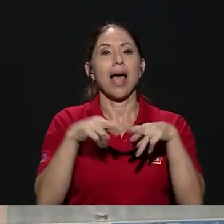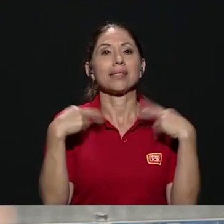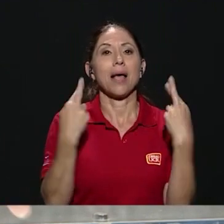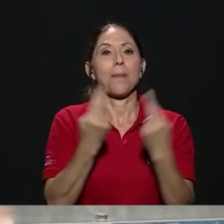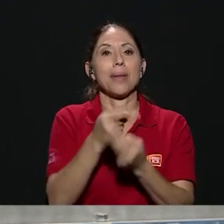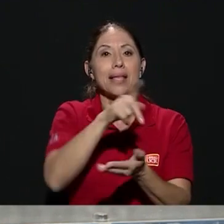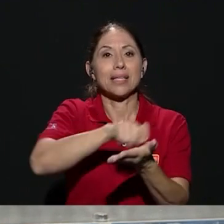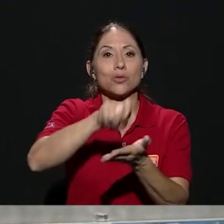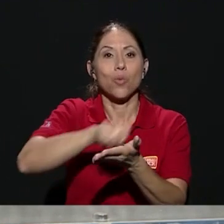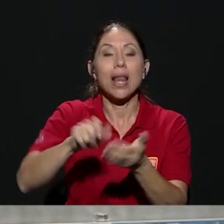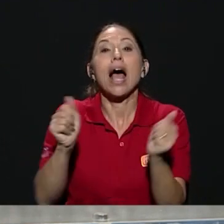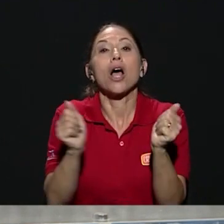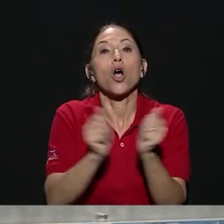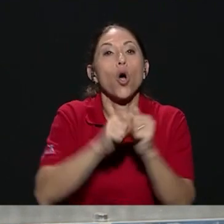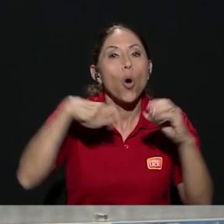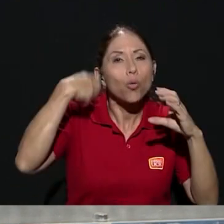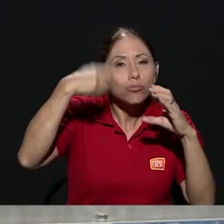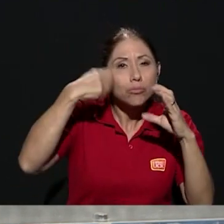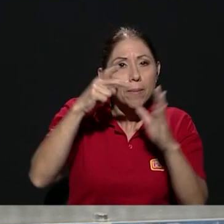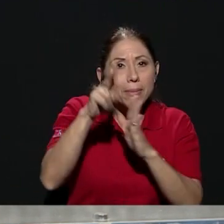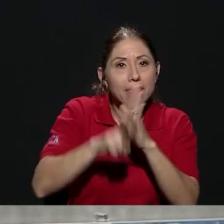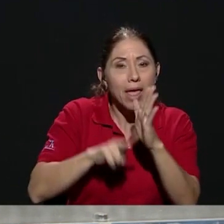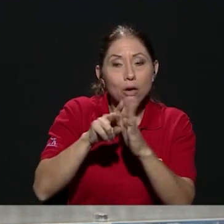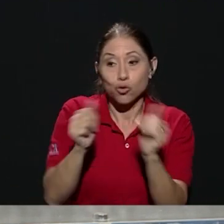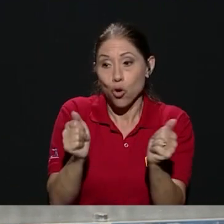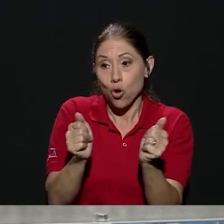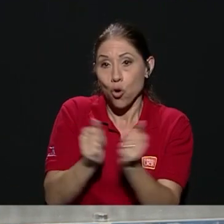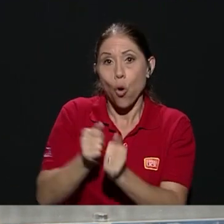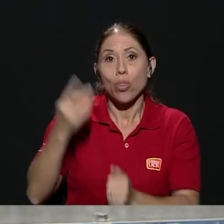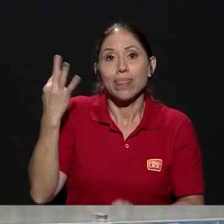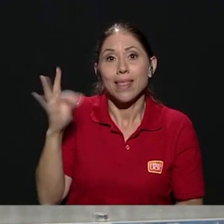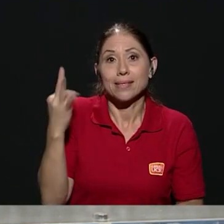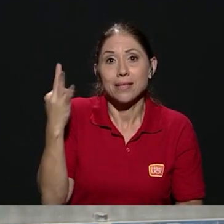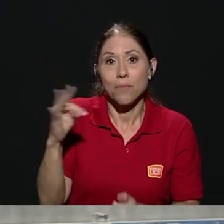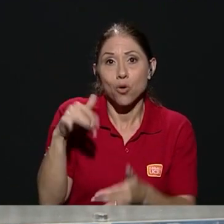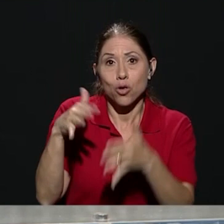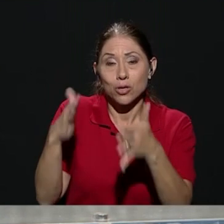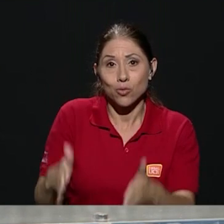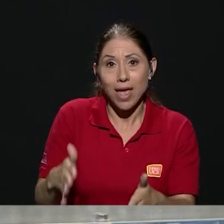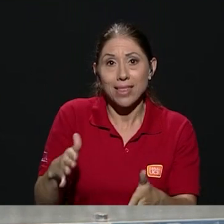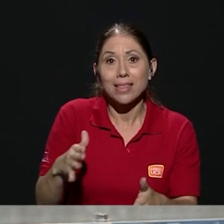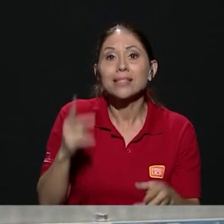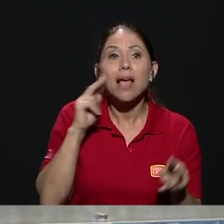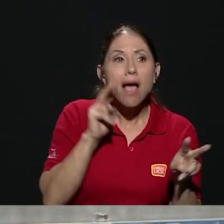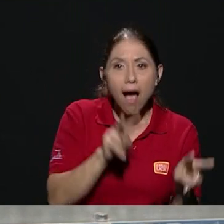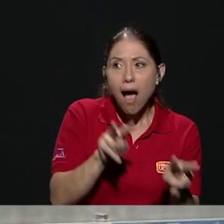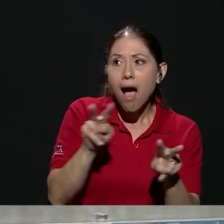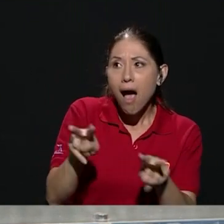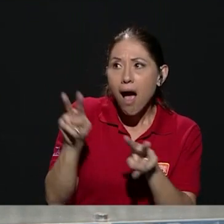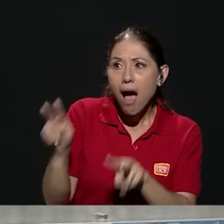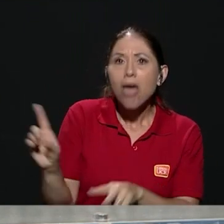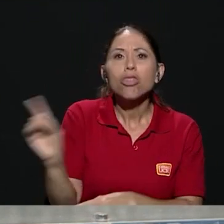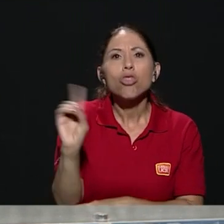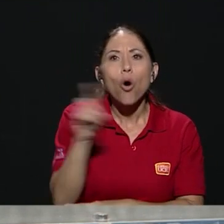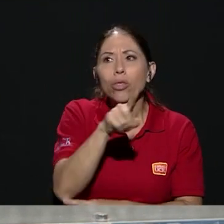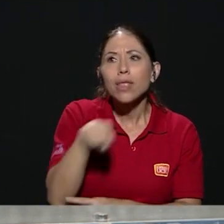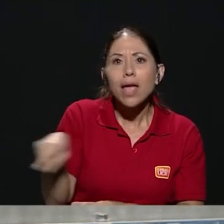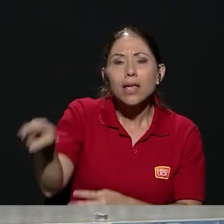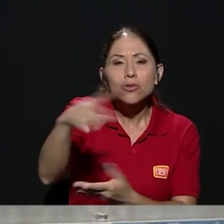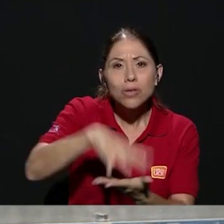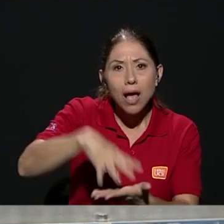videos, a través del testimonio de los estudiantes, que conozcan dónde es que reciben esos estudiantes clases, cuál es la realidad.